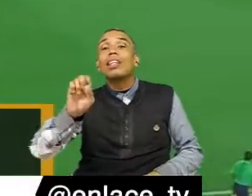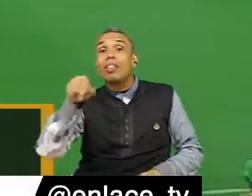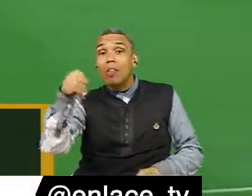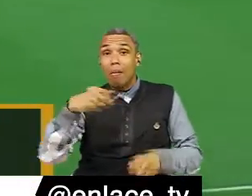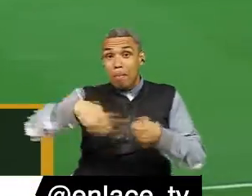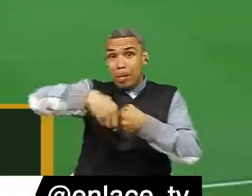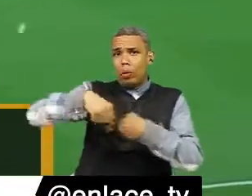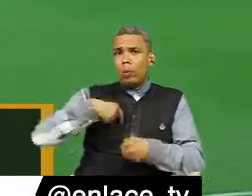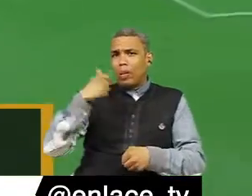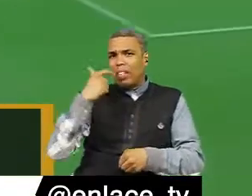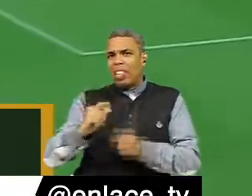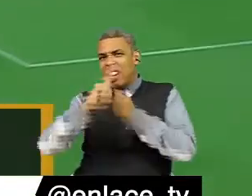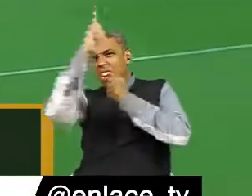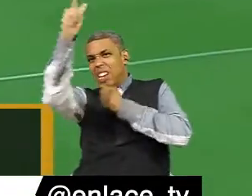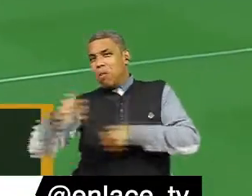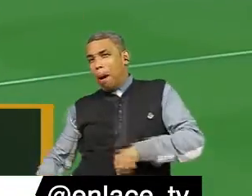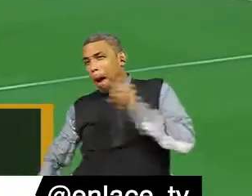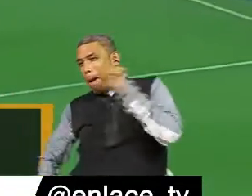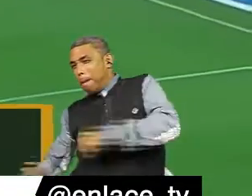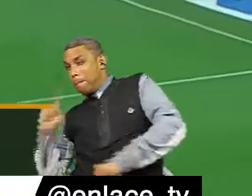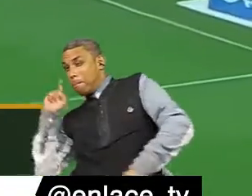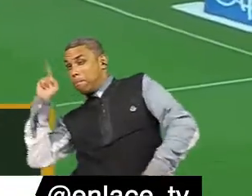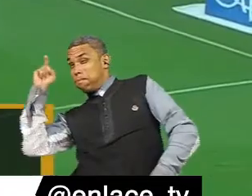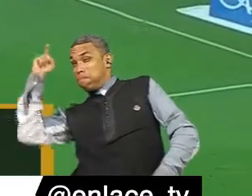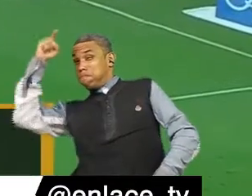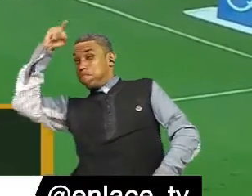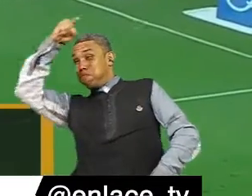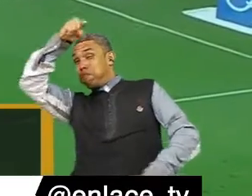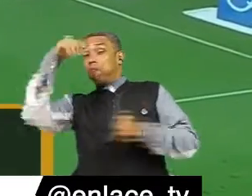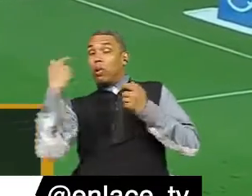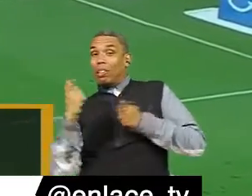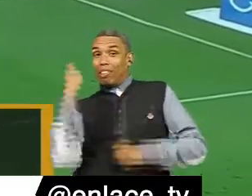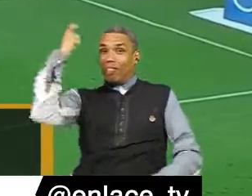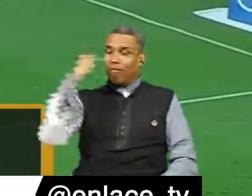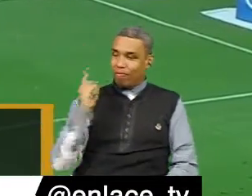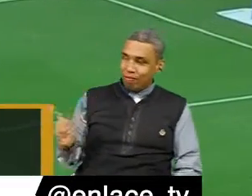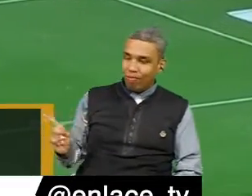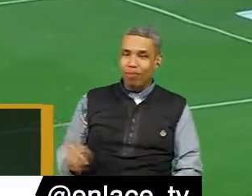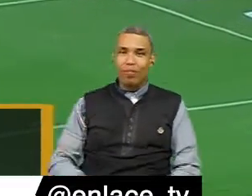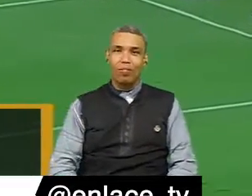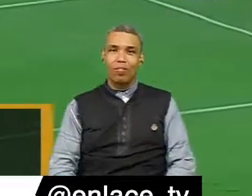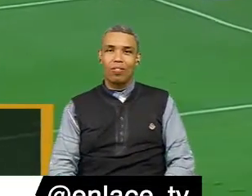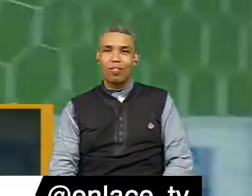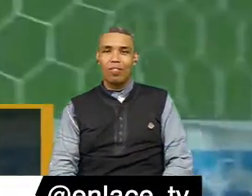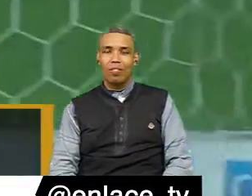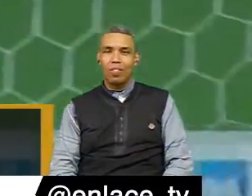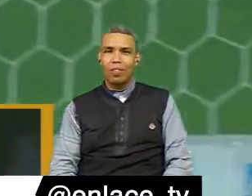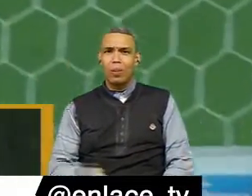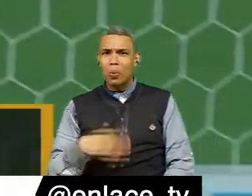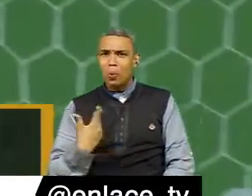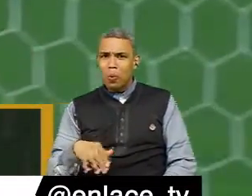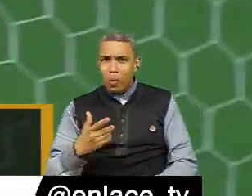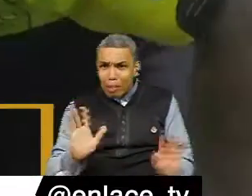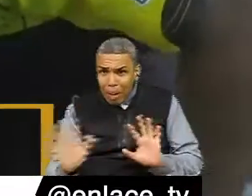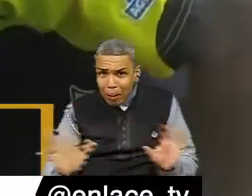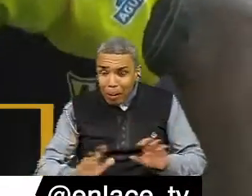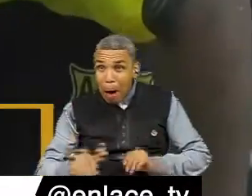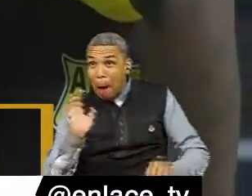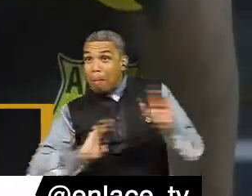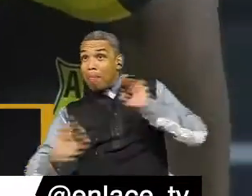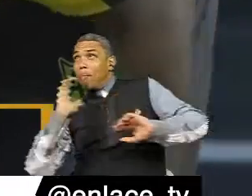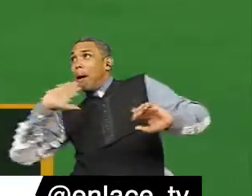sorprende a Nicolás Viconis. ¡El remate de Barahona! ¡Oh! ¡Paso atrás de Viconis! Le